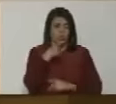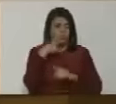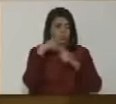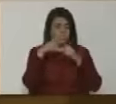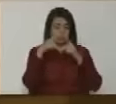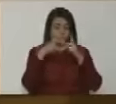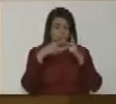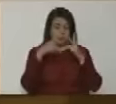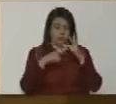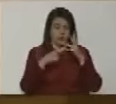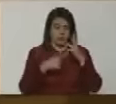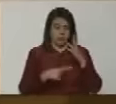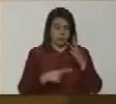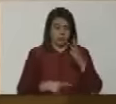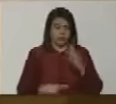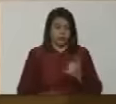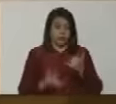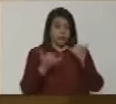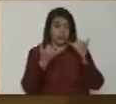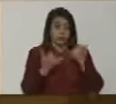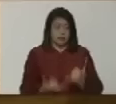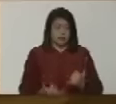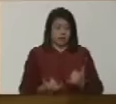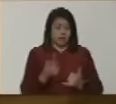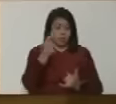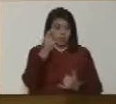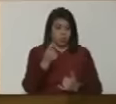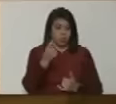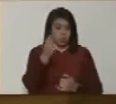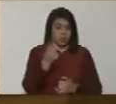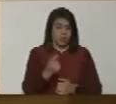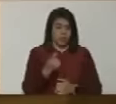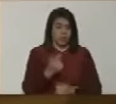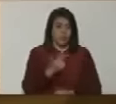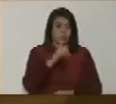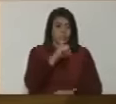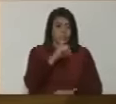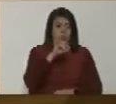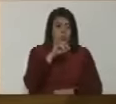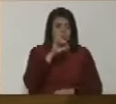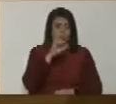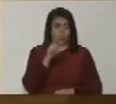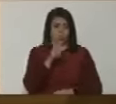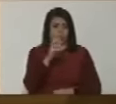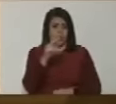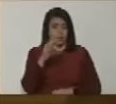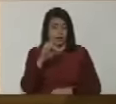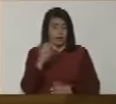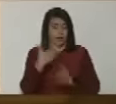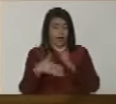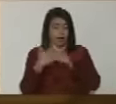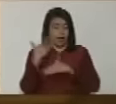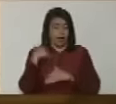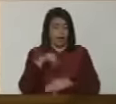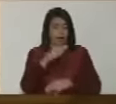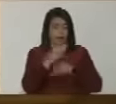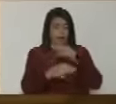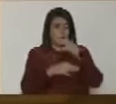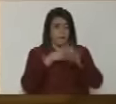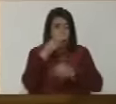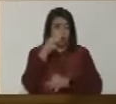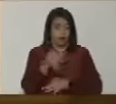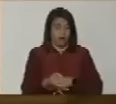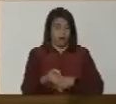mencionar porque ya el diputado Diógenes Linares en su oportunidad pasada